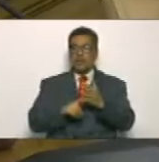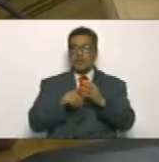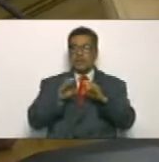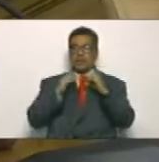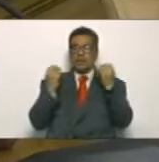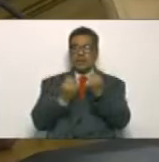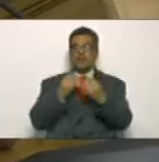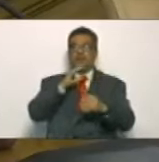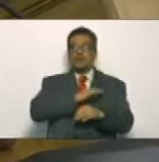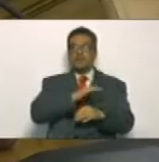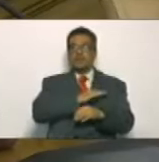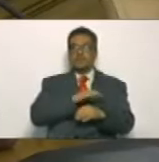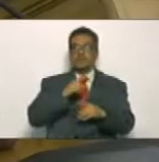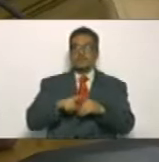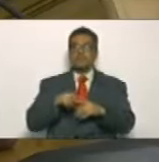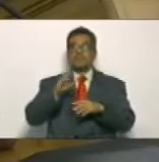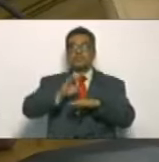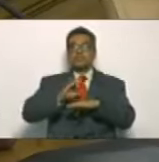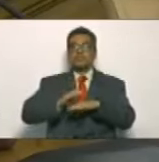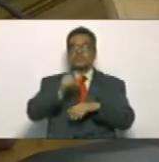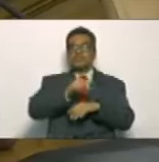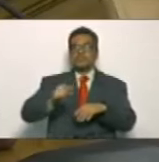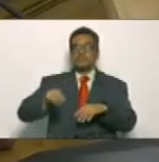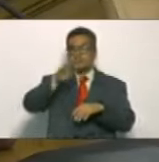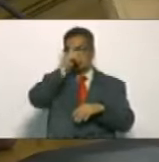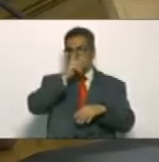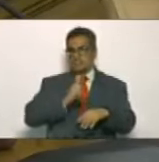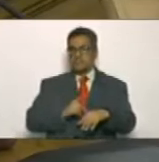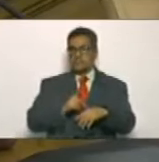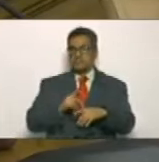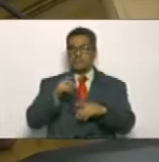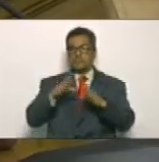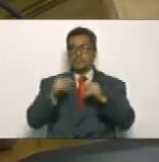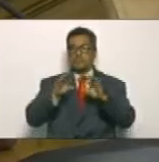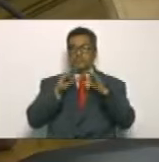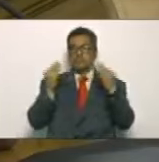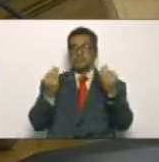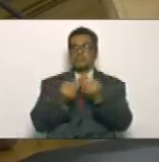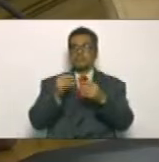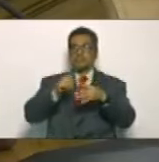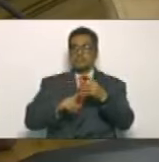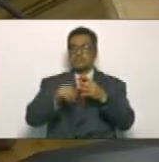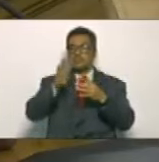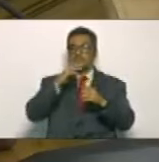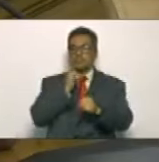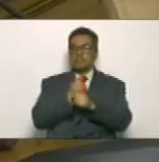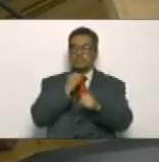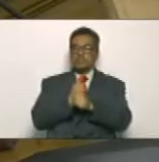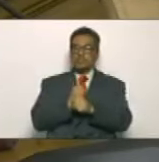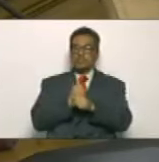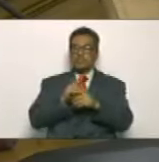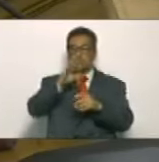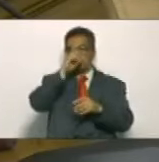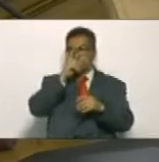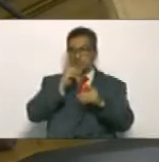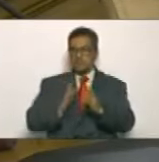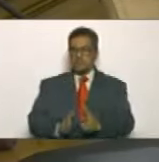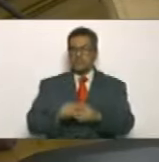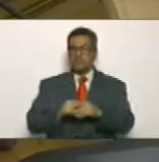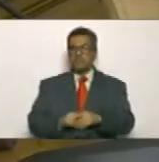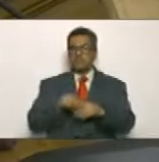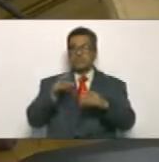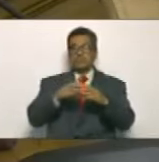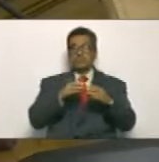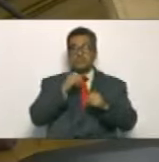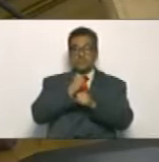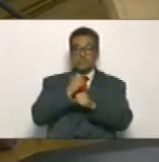Organizaciones sociales constituidas por personas con discapacidad y sus familiares. 4. Trabajadores con discapacidad. 5.